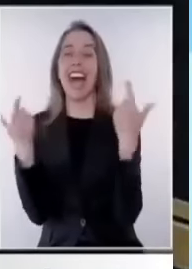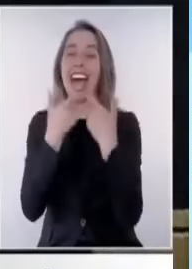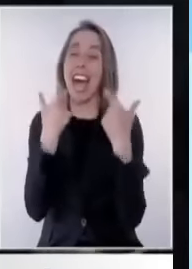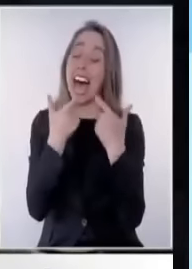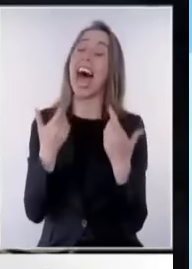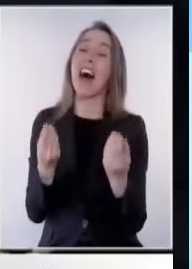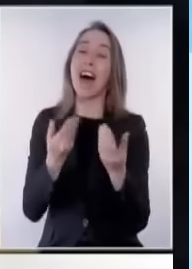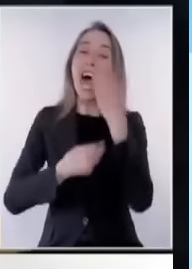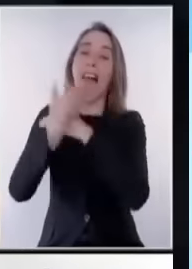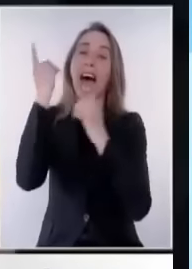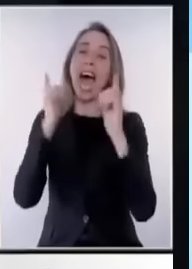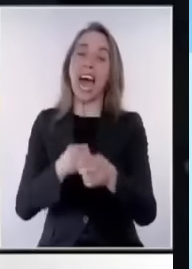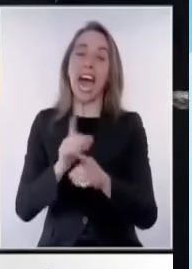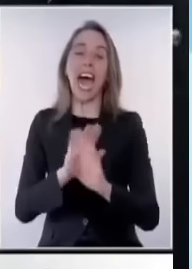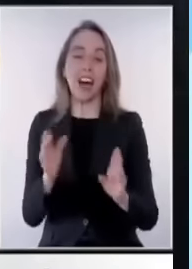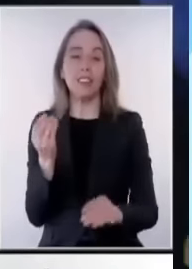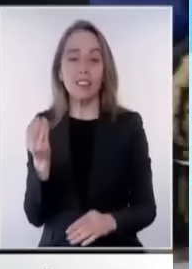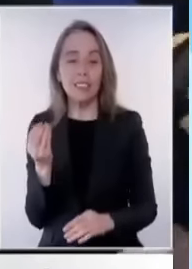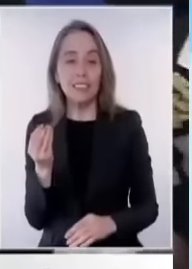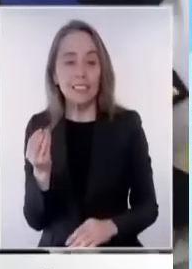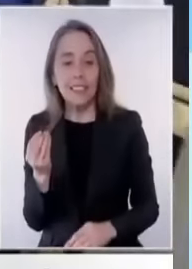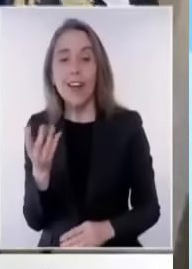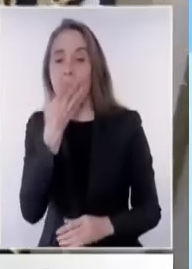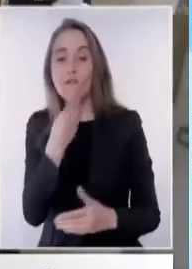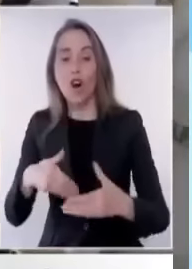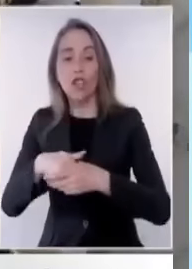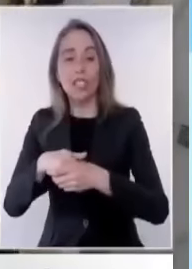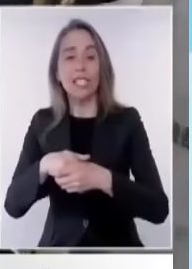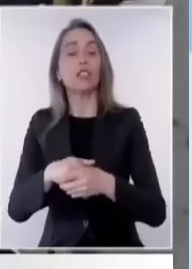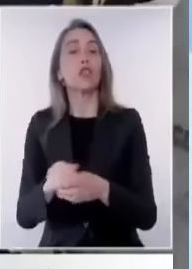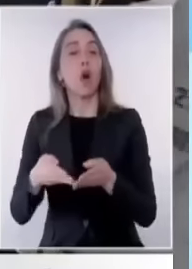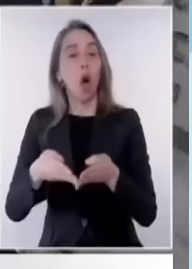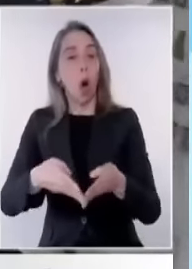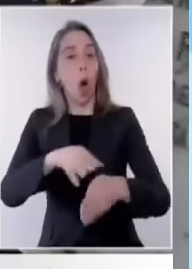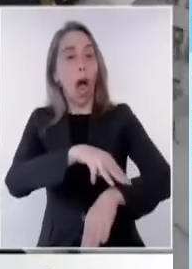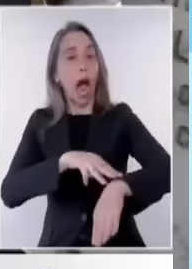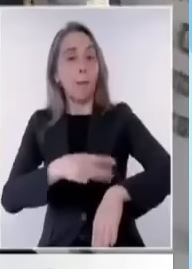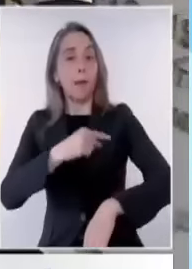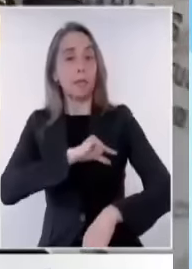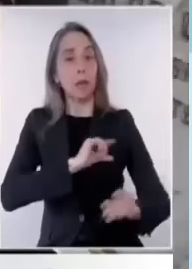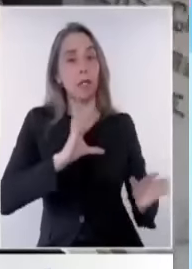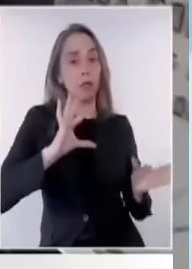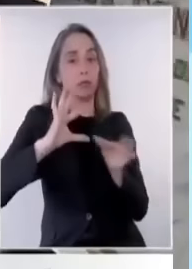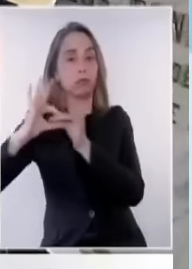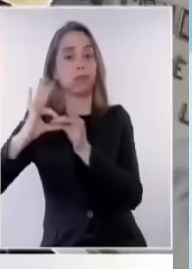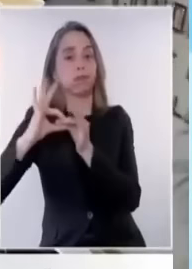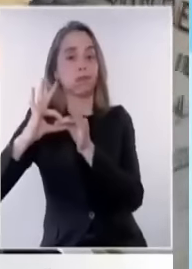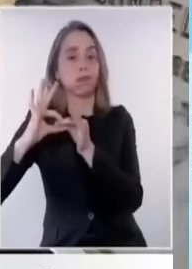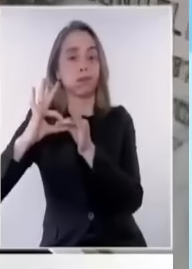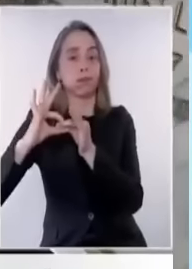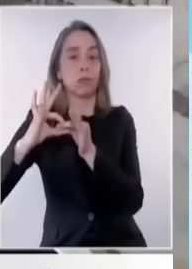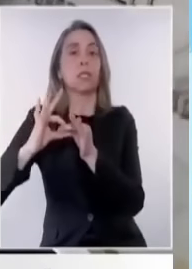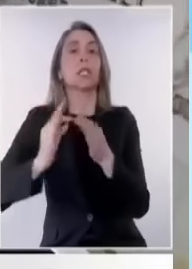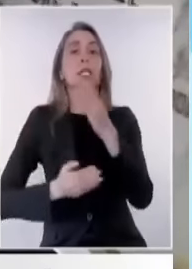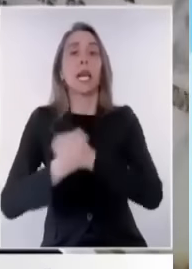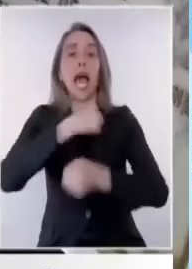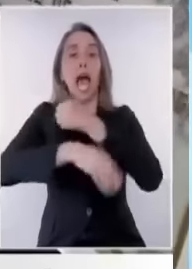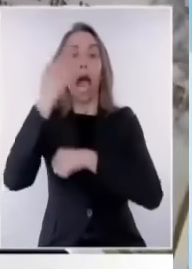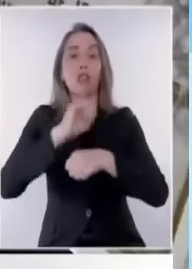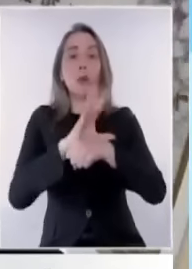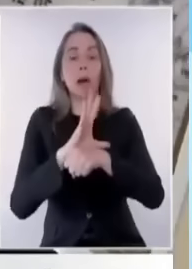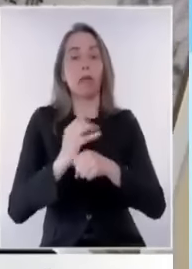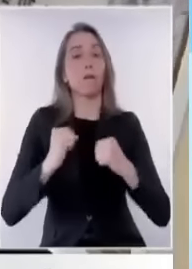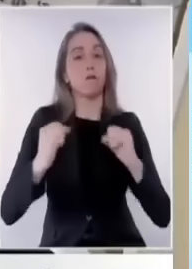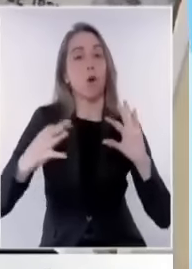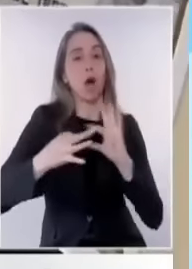supuesto. Qué bonito. La Armada Española me enseñó a nosotros establecer. Junto con Grau, ¿no? Lo vieron ahí. Muy